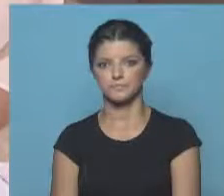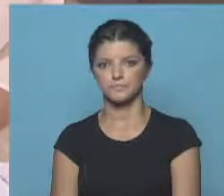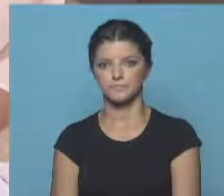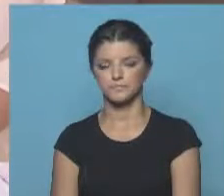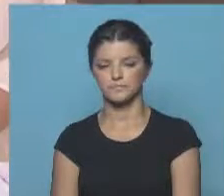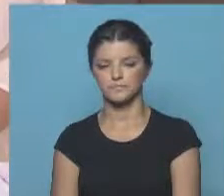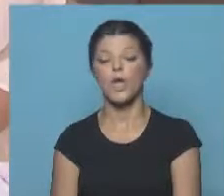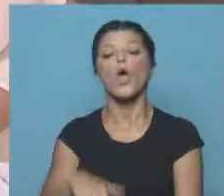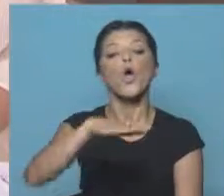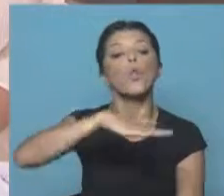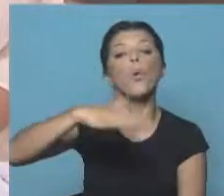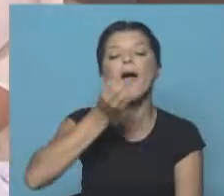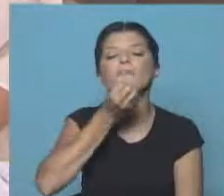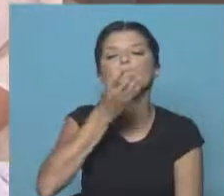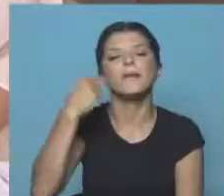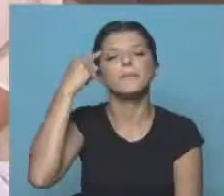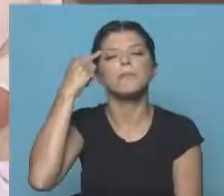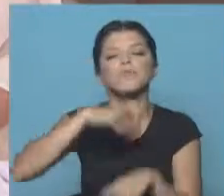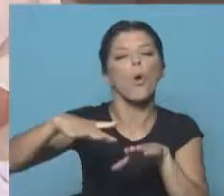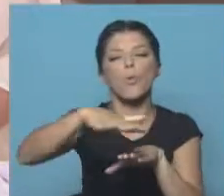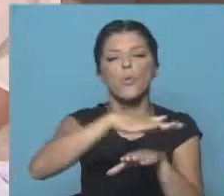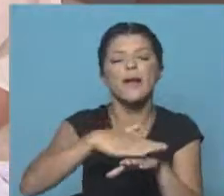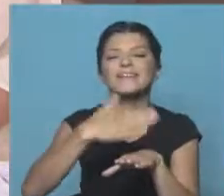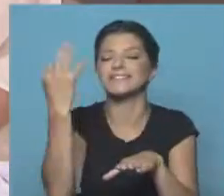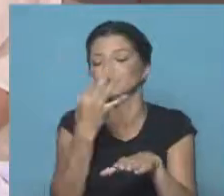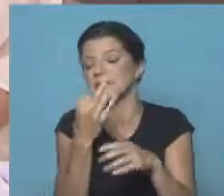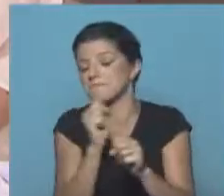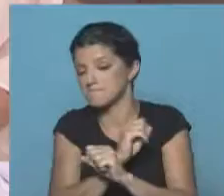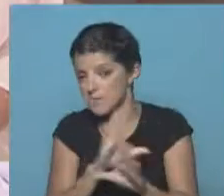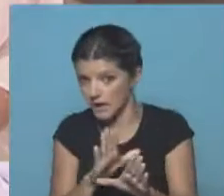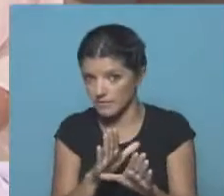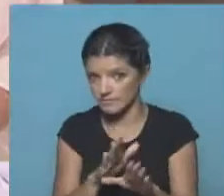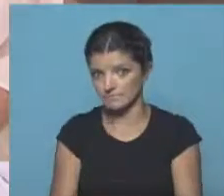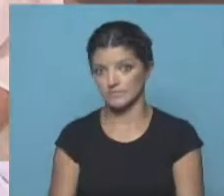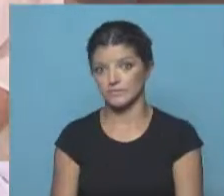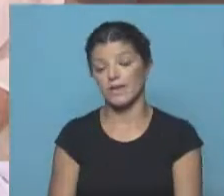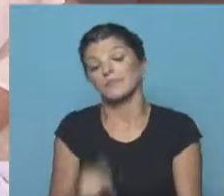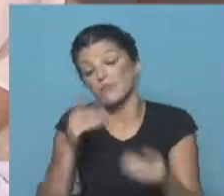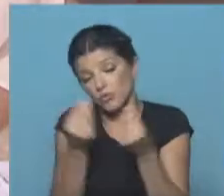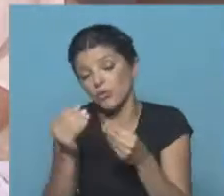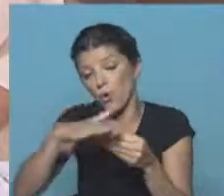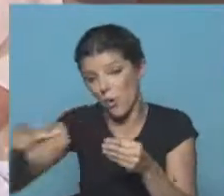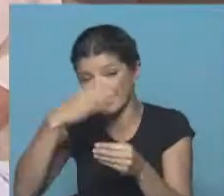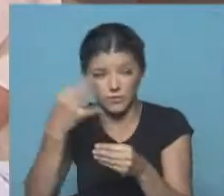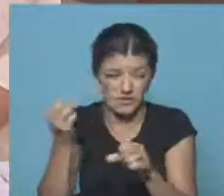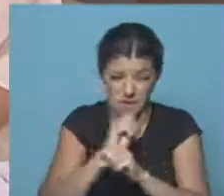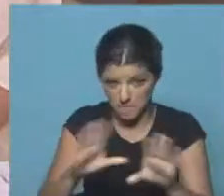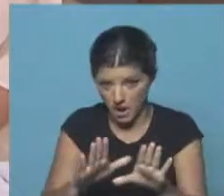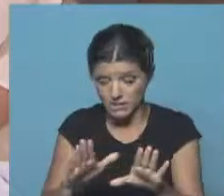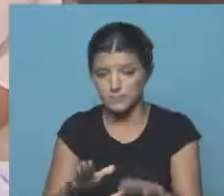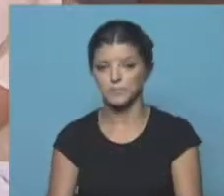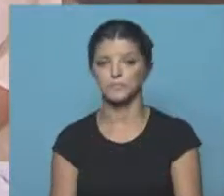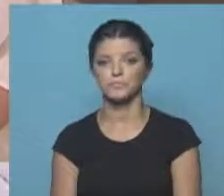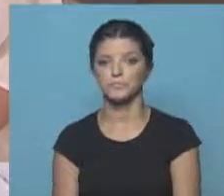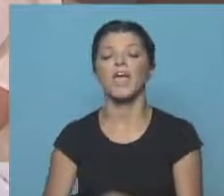Flores está considerado una de las zonas calientes en materia de inseguridad, si no las hay, ¿no? Prácticamente buena parte del conurbano y muchos puntos de la ciudad de